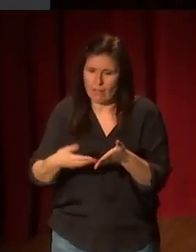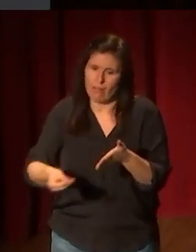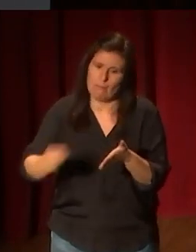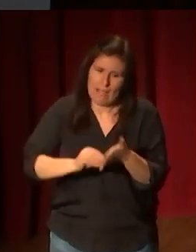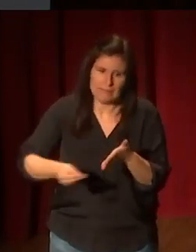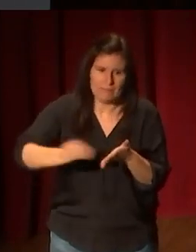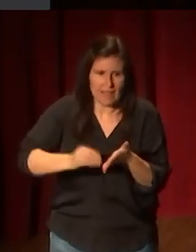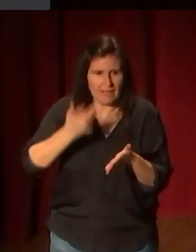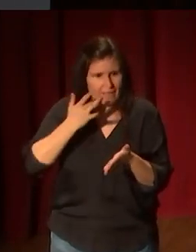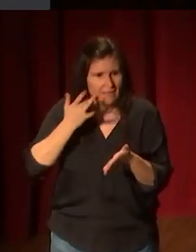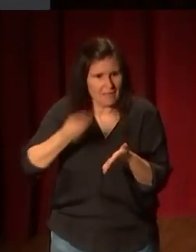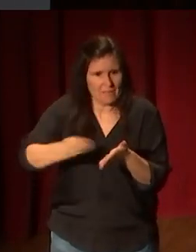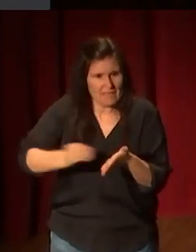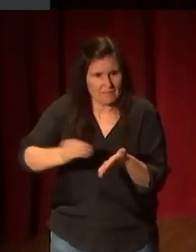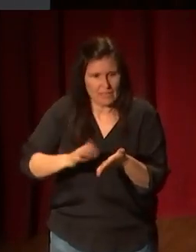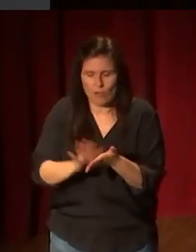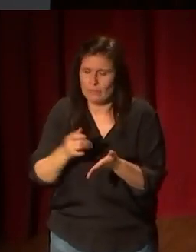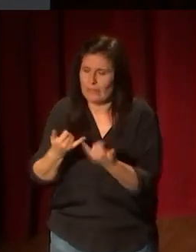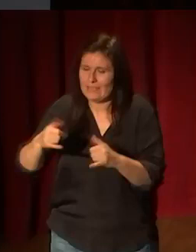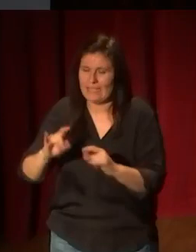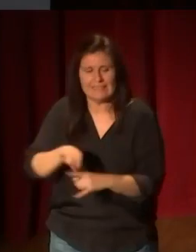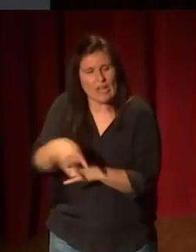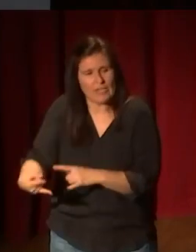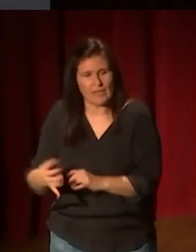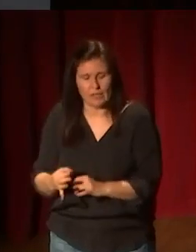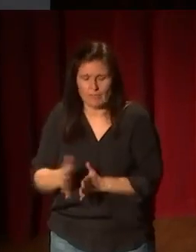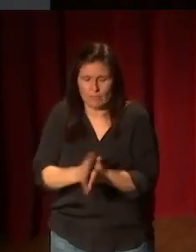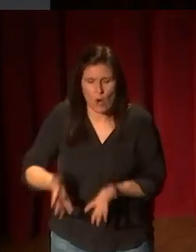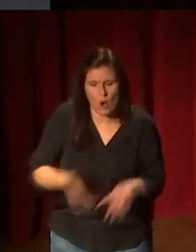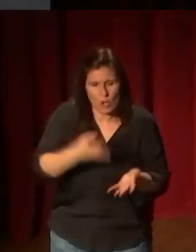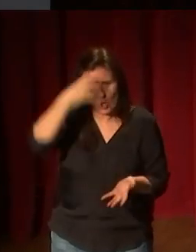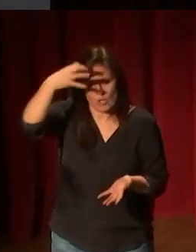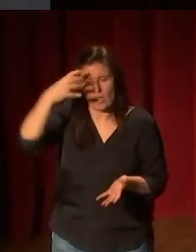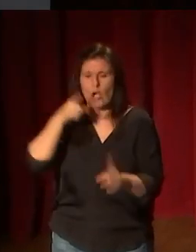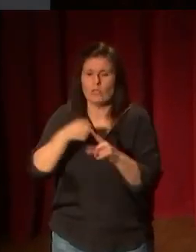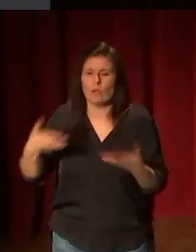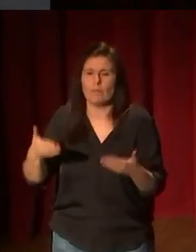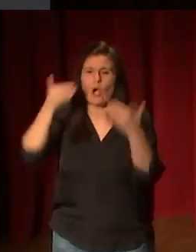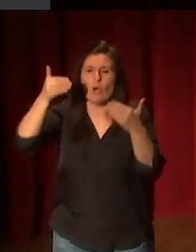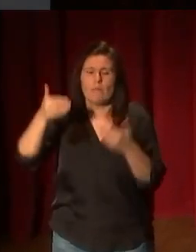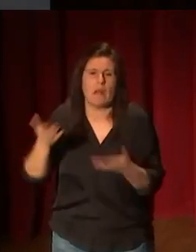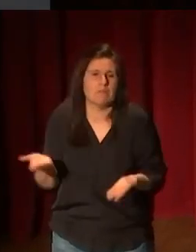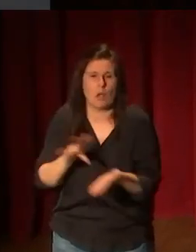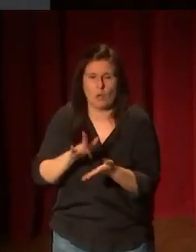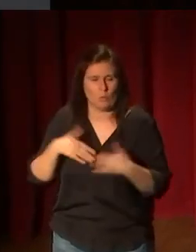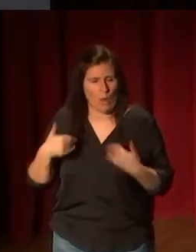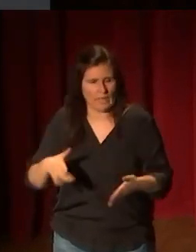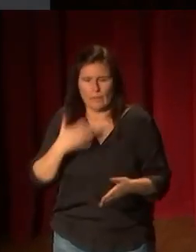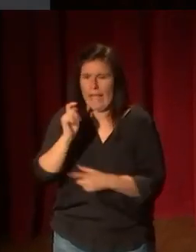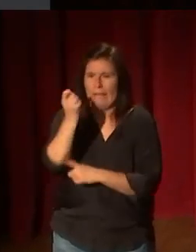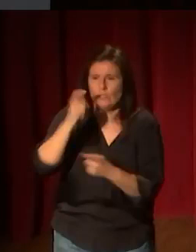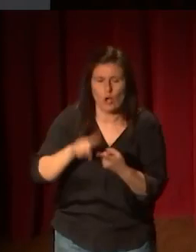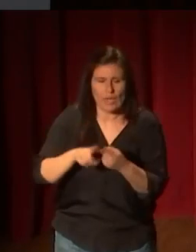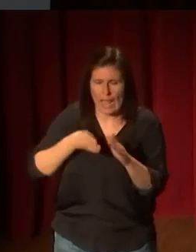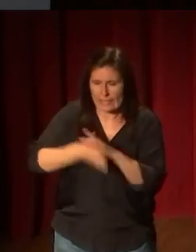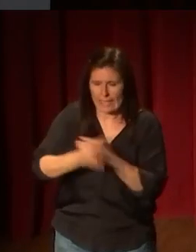habitualmente con muchos festejos extraordinarios promovidos por la corona para conmemorar cualquier tipo de acontecimiento una victoria